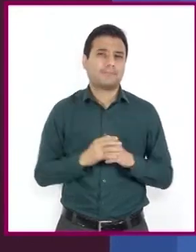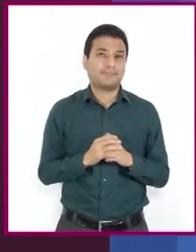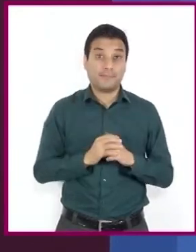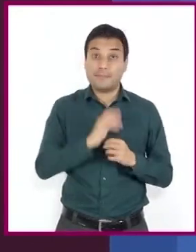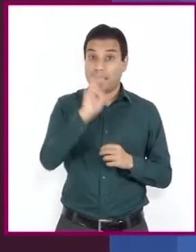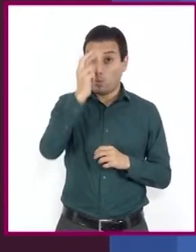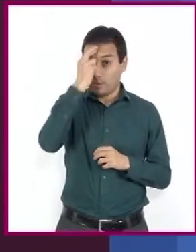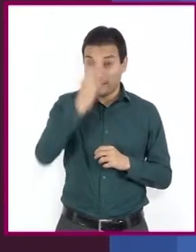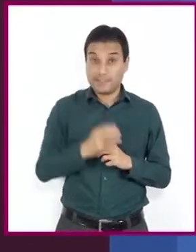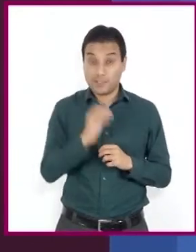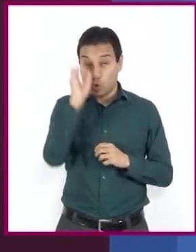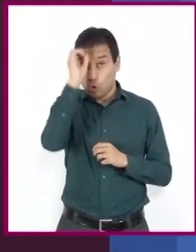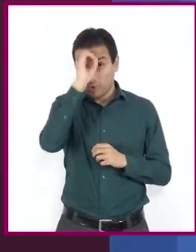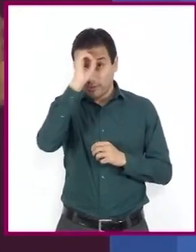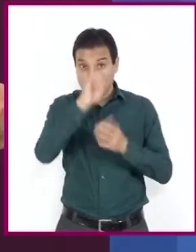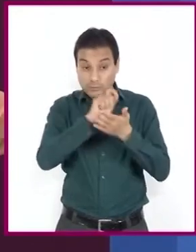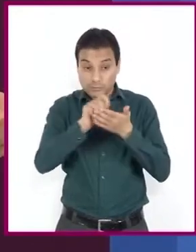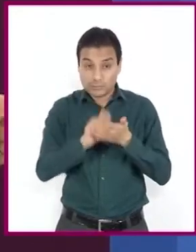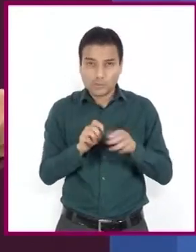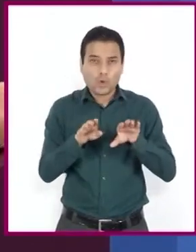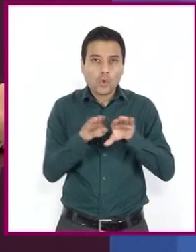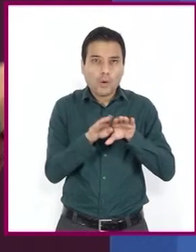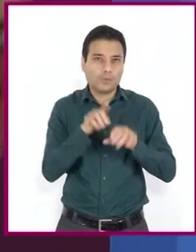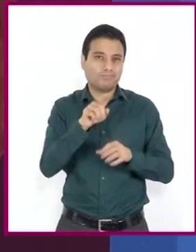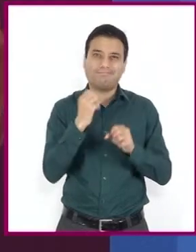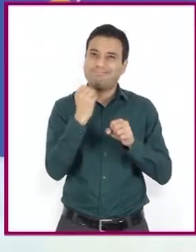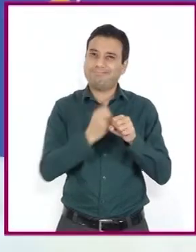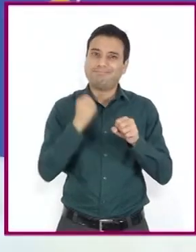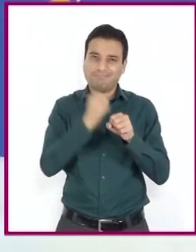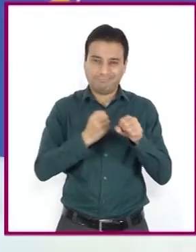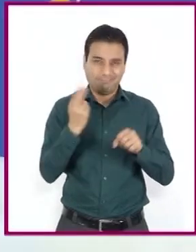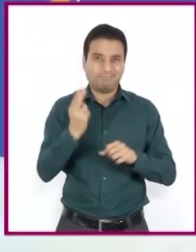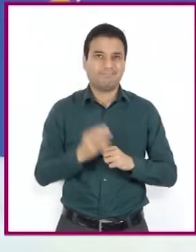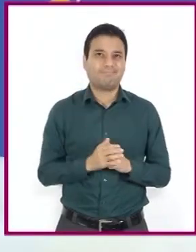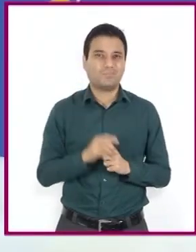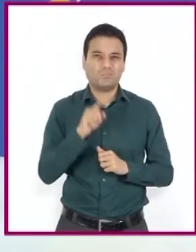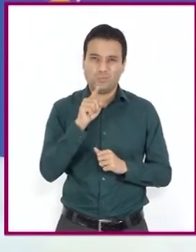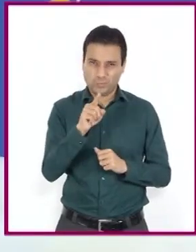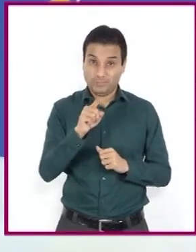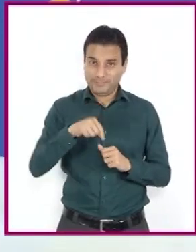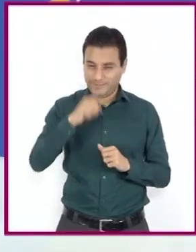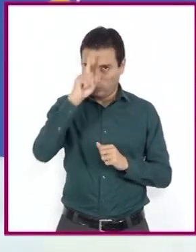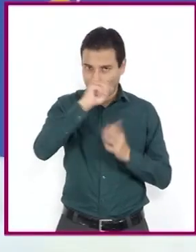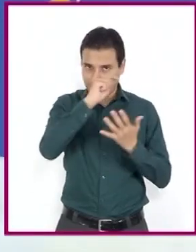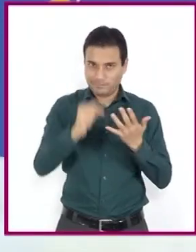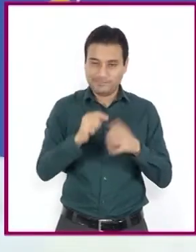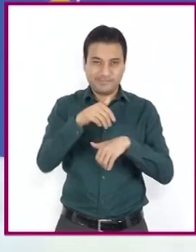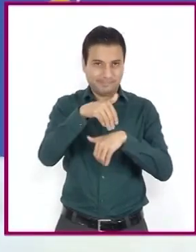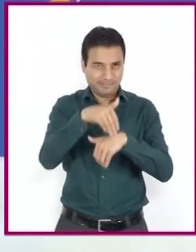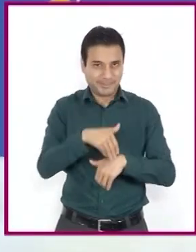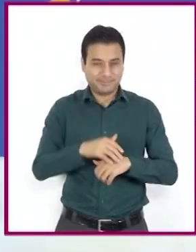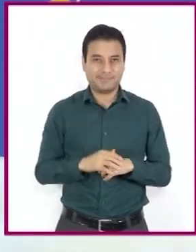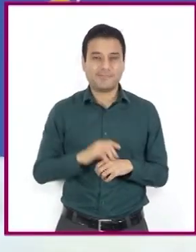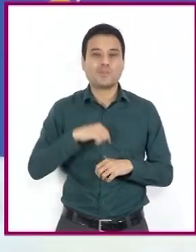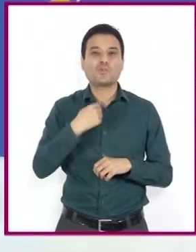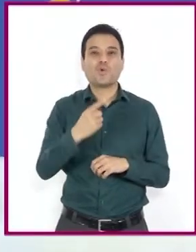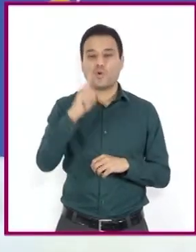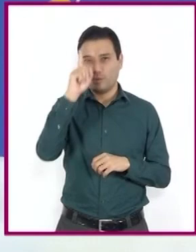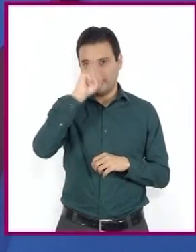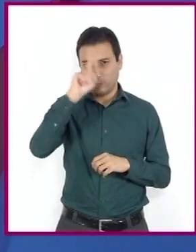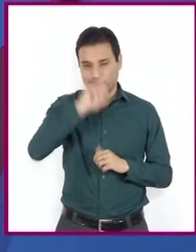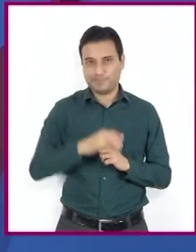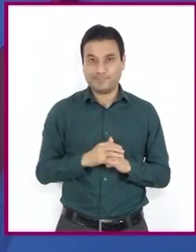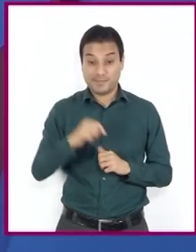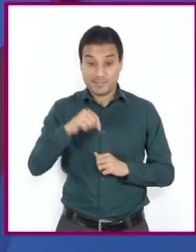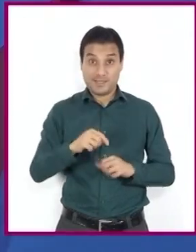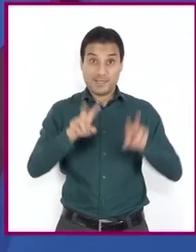Recuerden que un ensayo se hace ensayando. Apliquen los criterios vistos. Les sugiero que para reafirmar